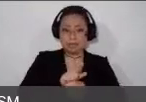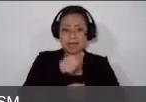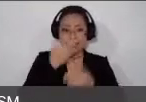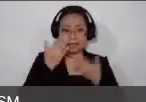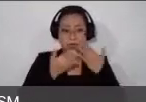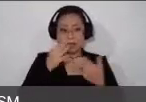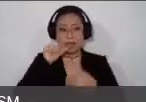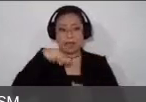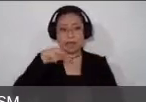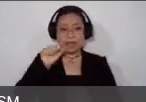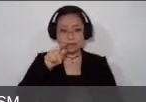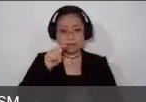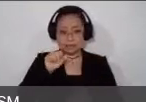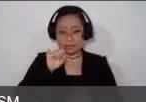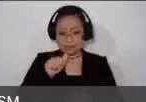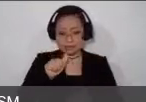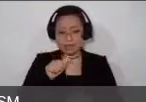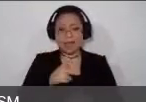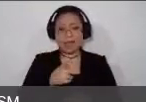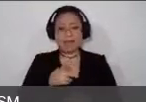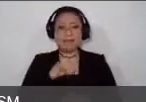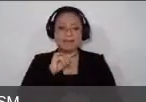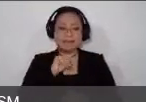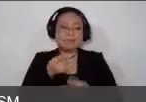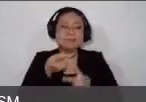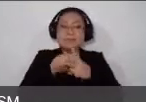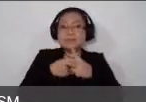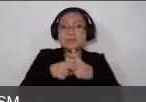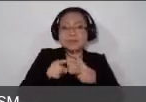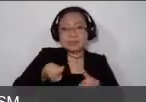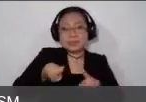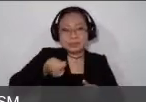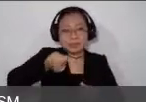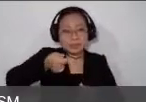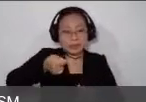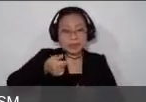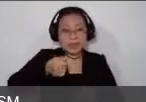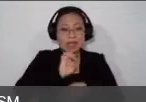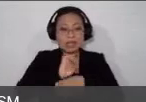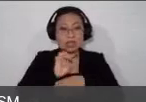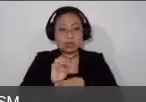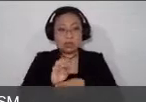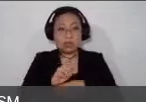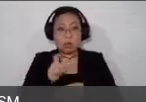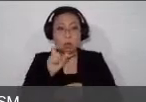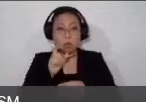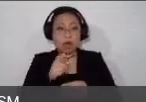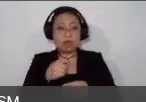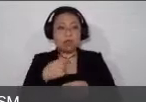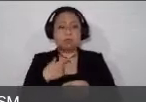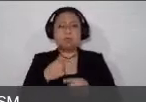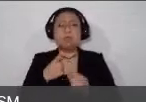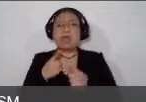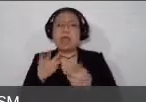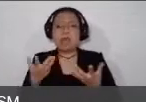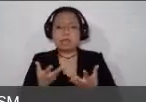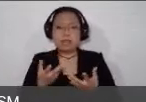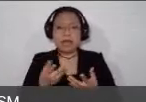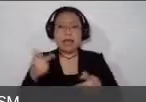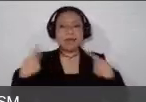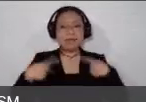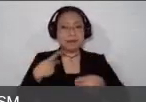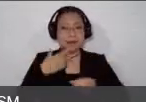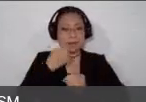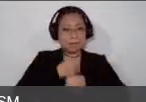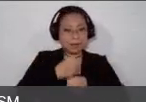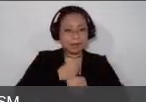mi época era muy reciente y las anestesias las habían llevado pues los practicantes o las monjas